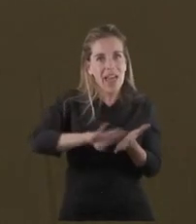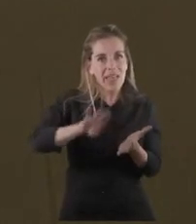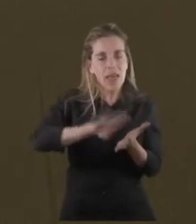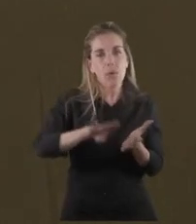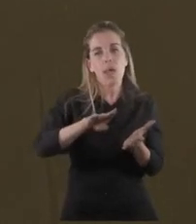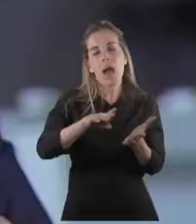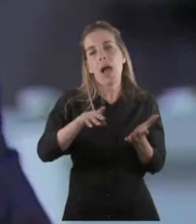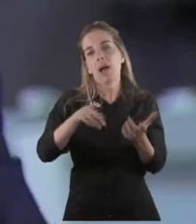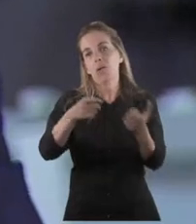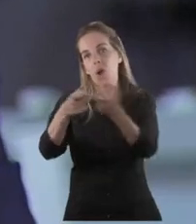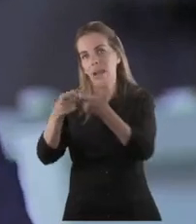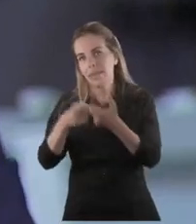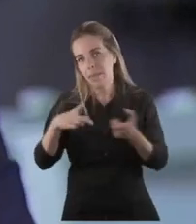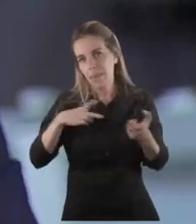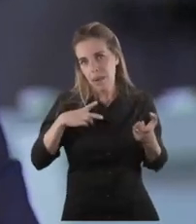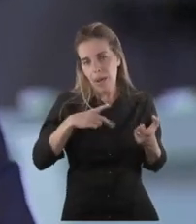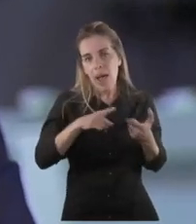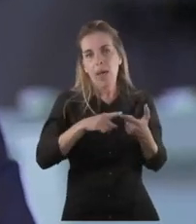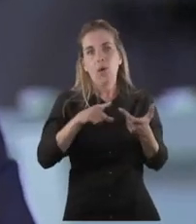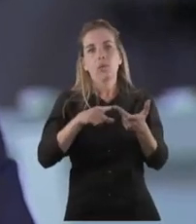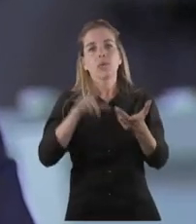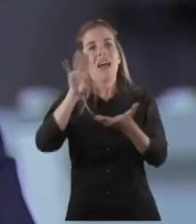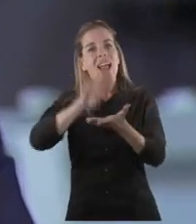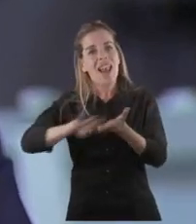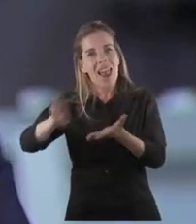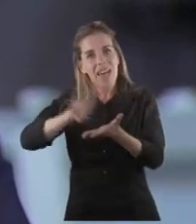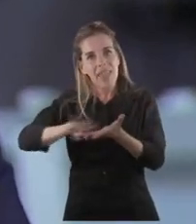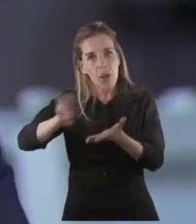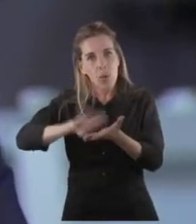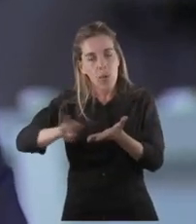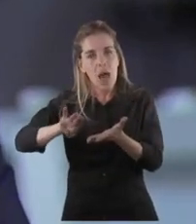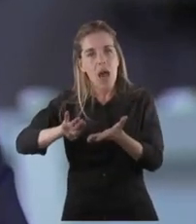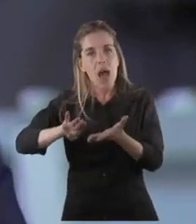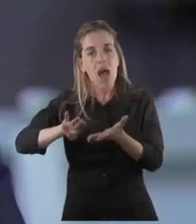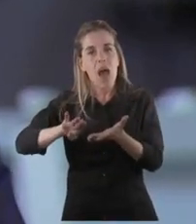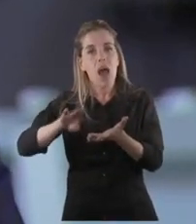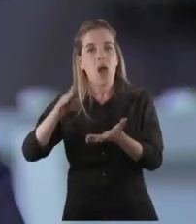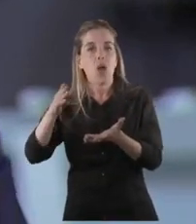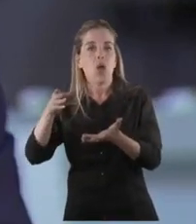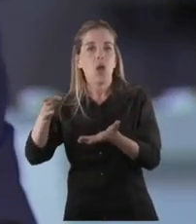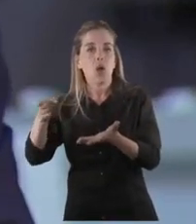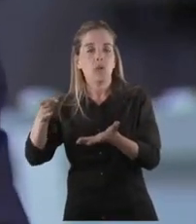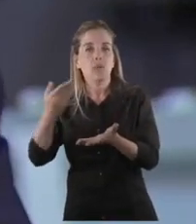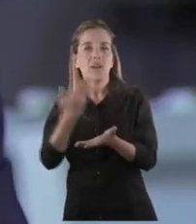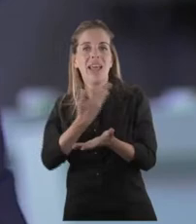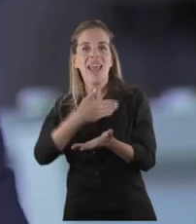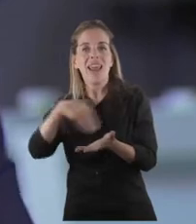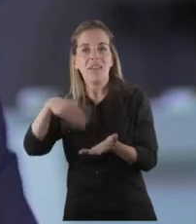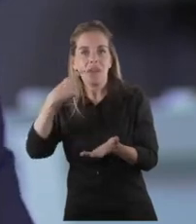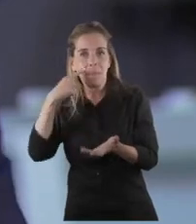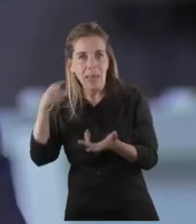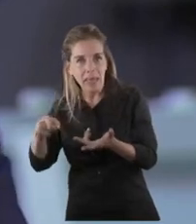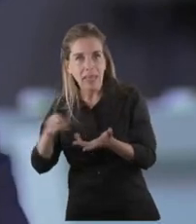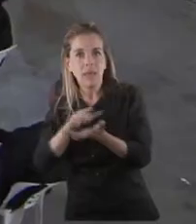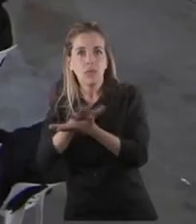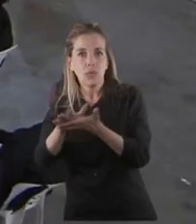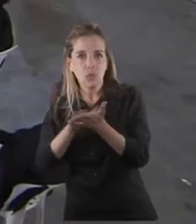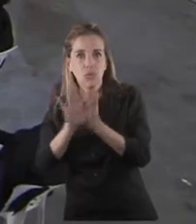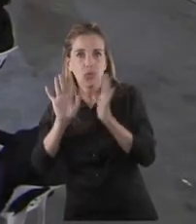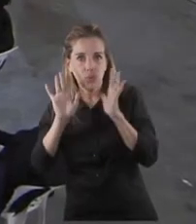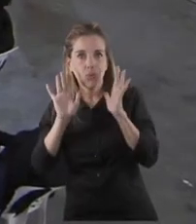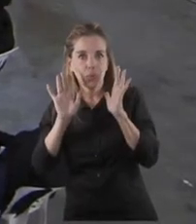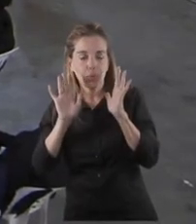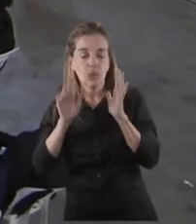privados. Resolvimos la deuda con el Fondo Monetario Internacional, una deuda que